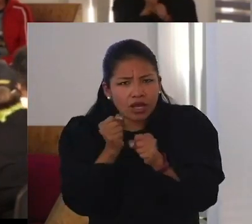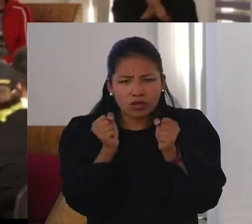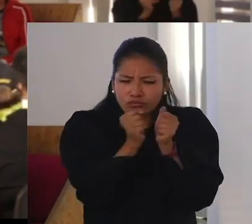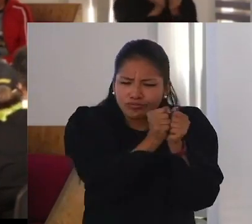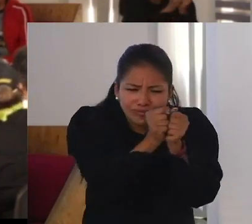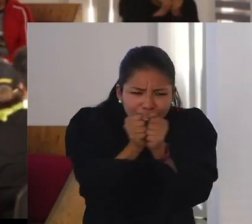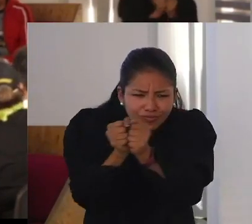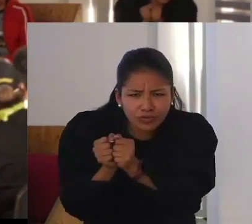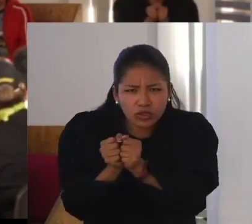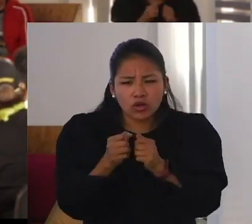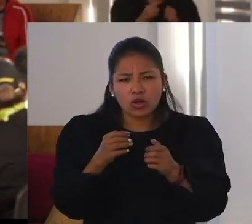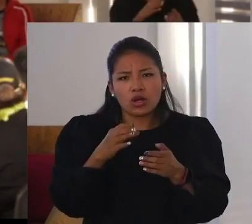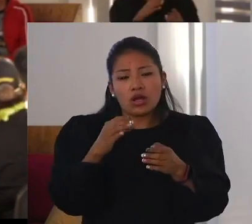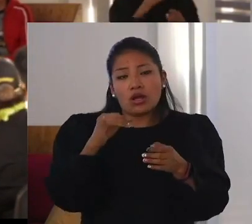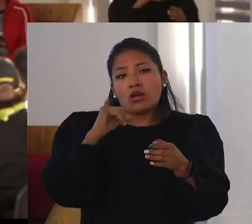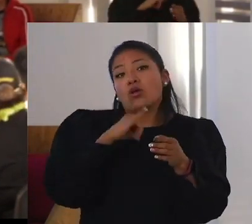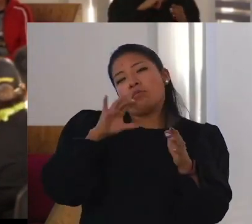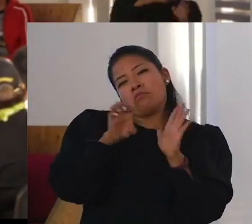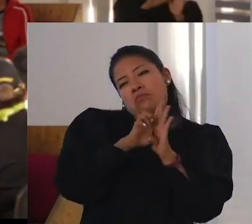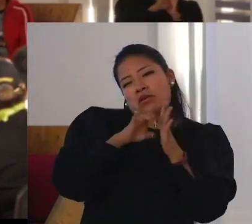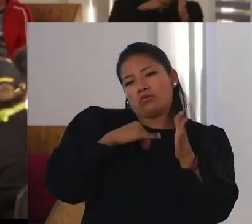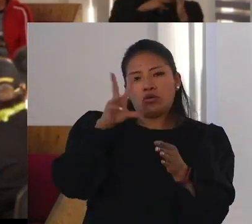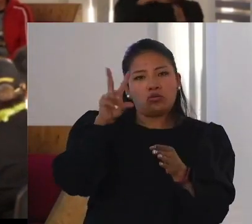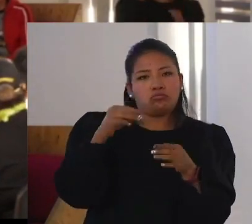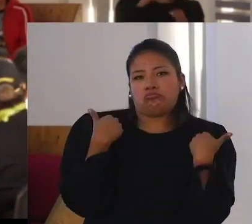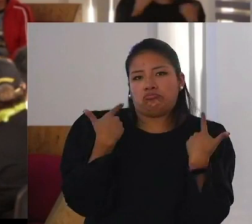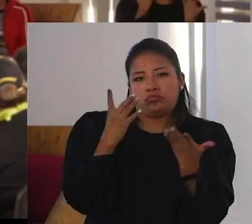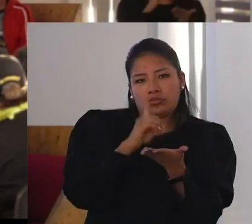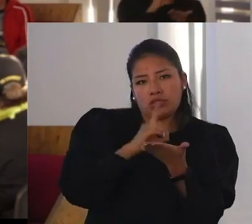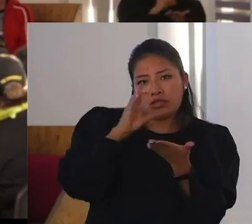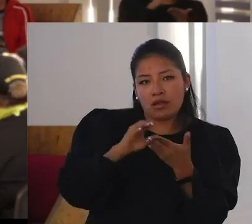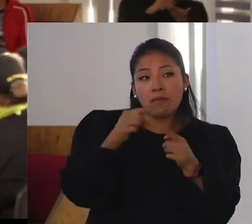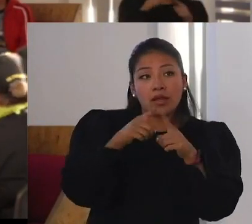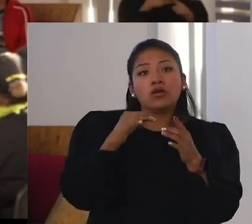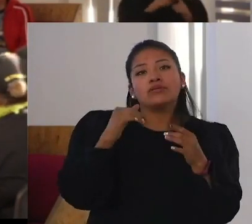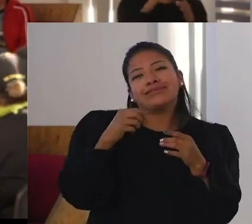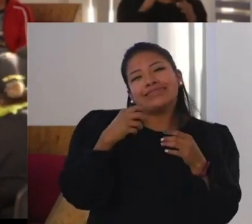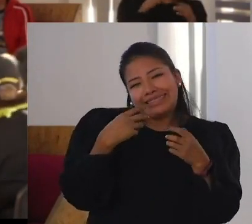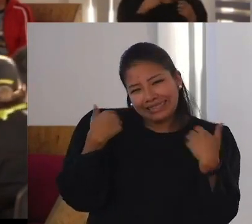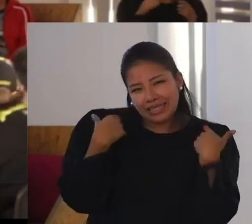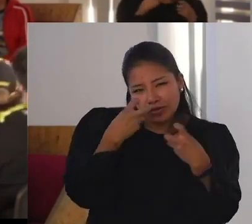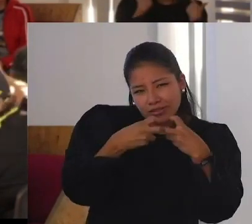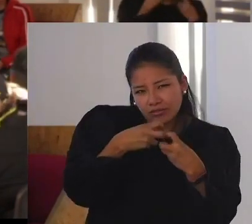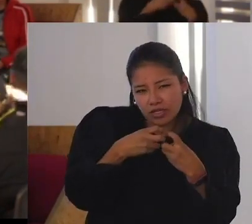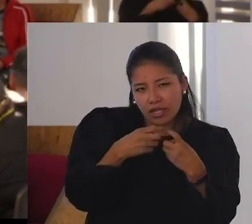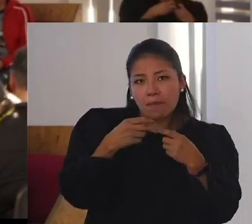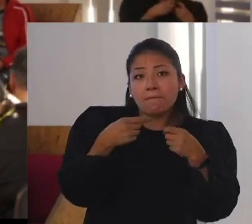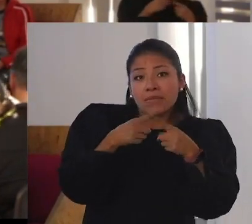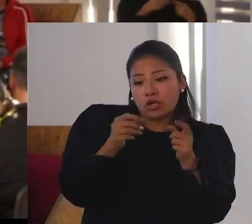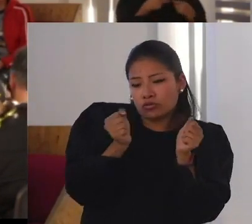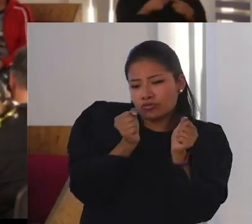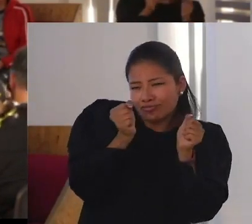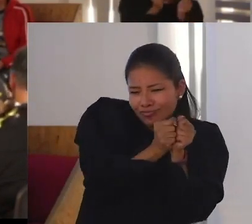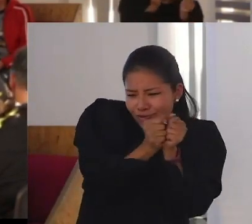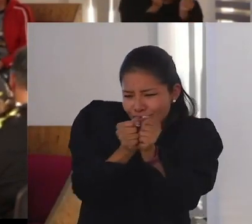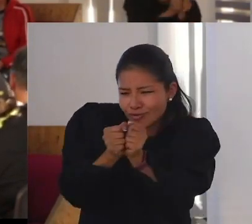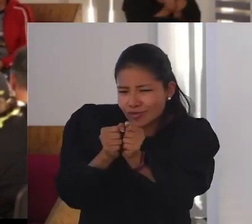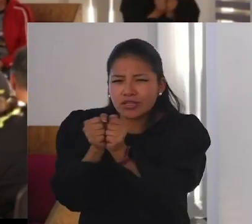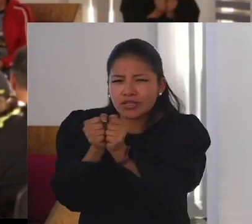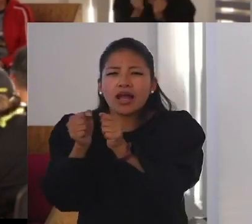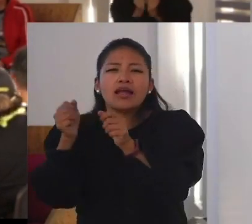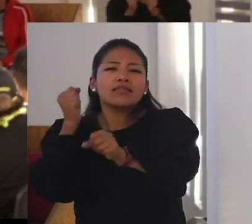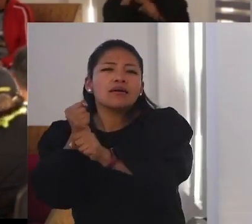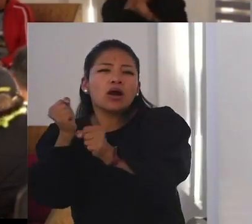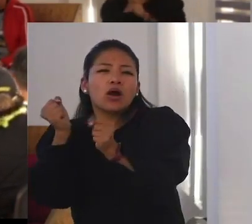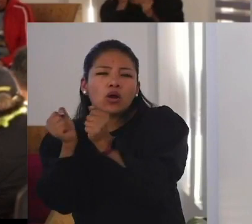discapacidad como yo no tengo discapacidad Pero tengo una deficiencia Yo trabajo con ellos nos unimos y somos una cultura tan grande no